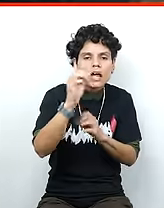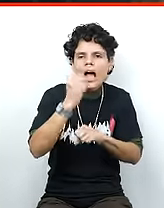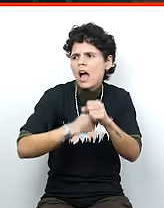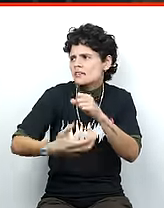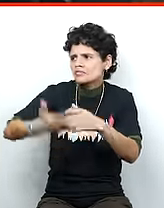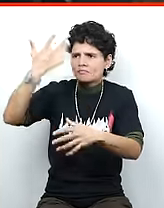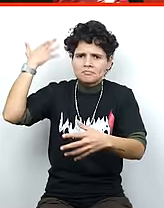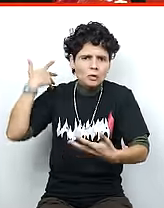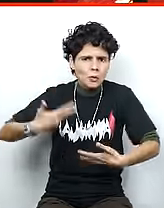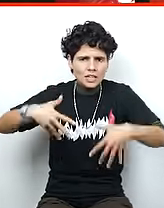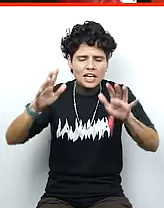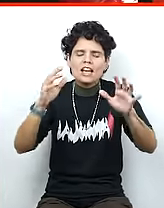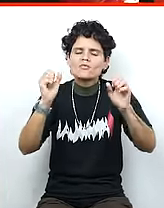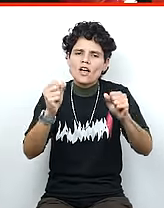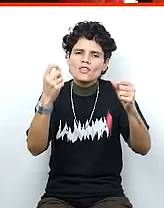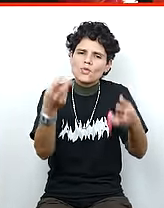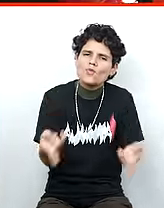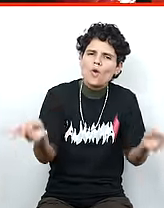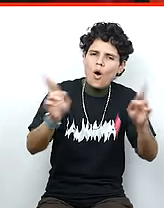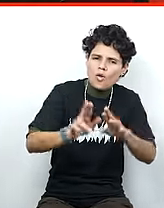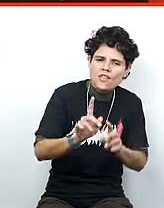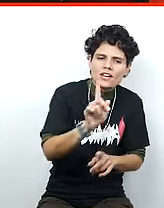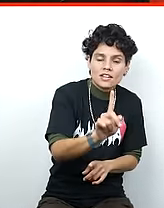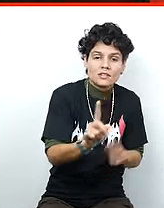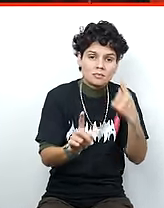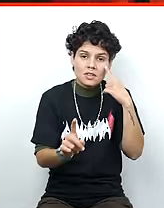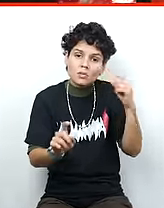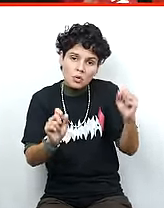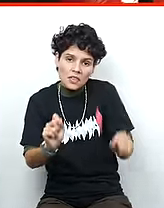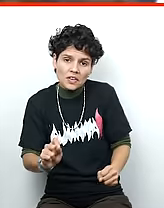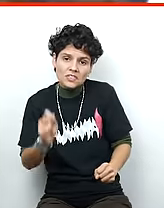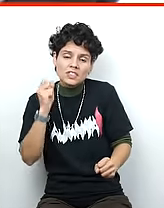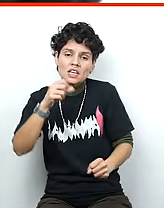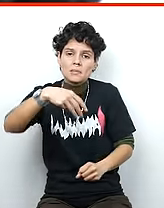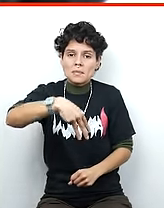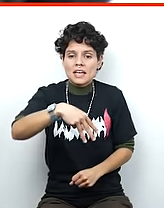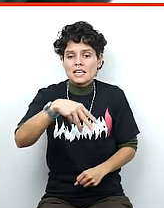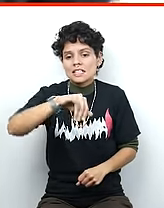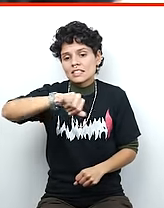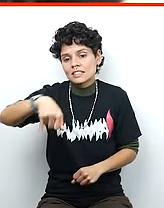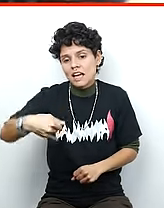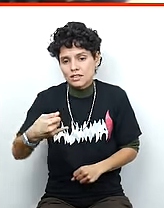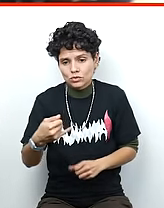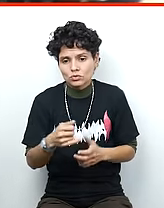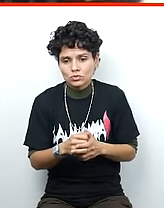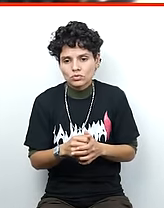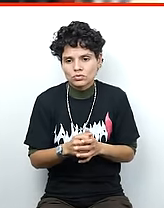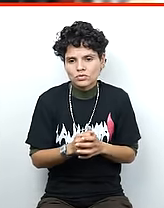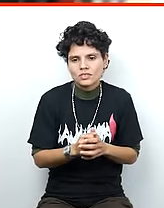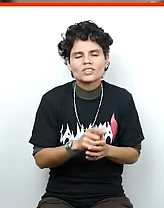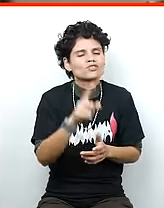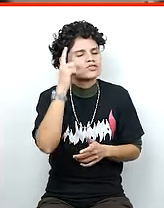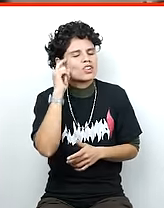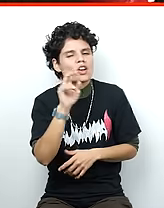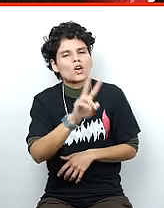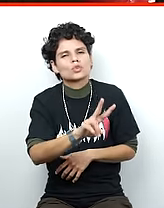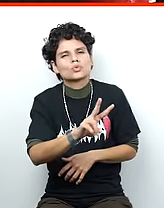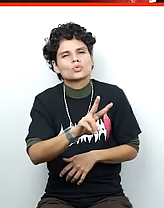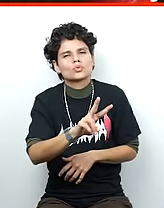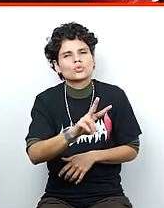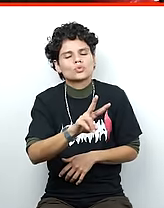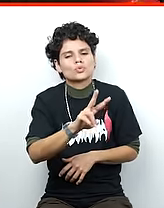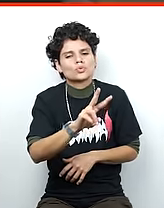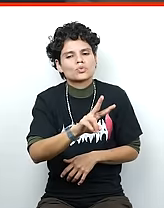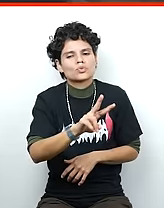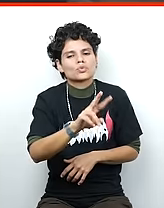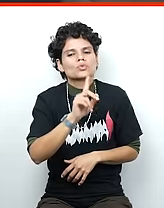De los años que fueran. Oh, sí, o sea, aquí está Michael Jackson, hermano. Cualquiera, sí, yo no sé, yo creo que Tupac. ¿Tupac? Sí.